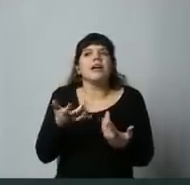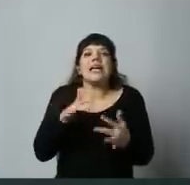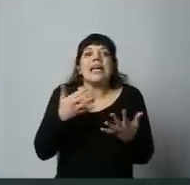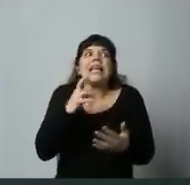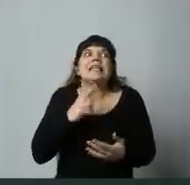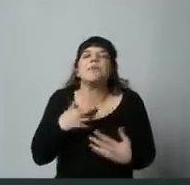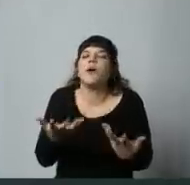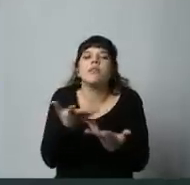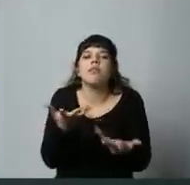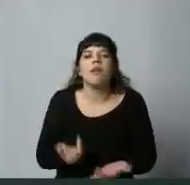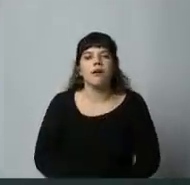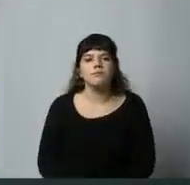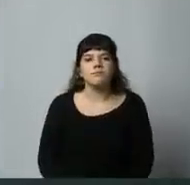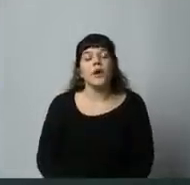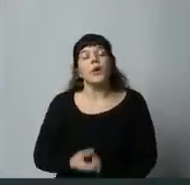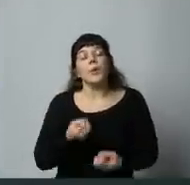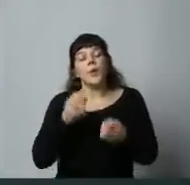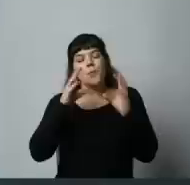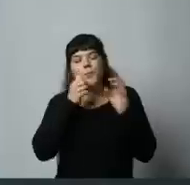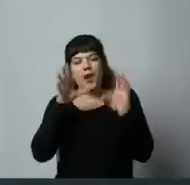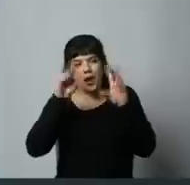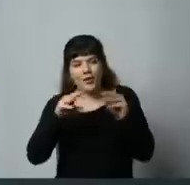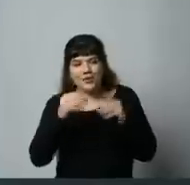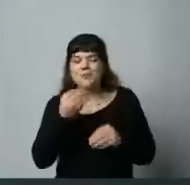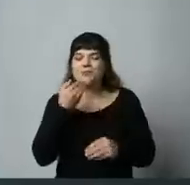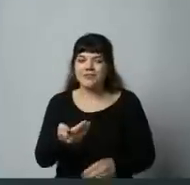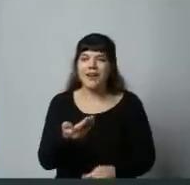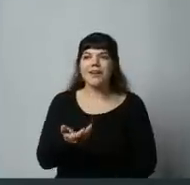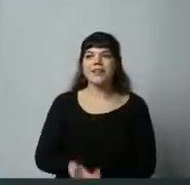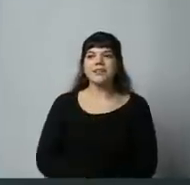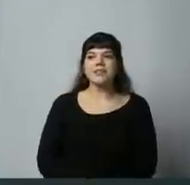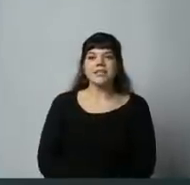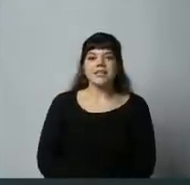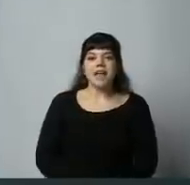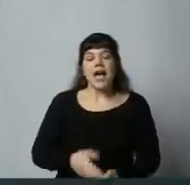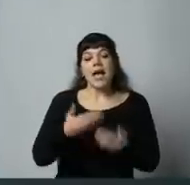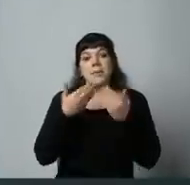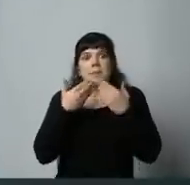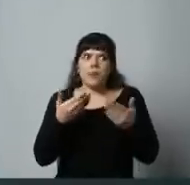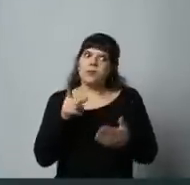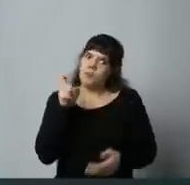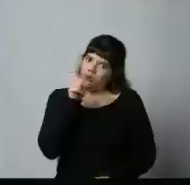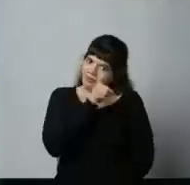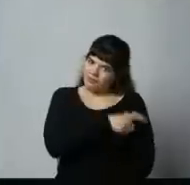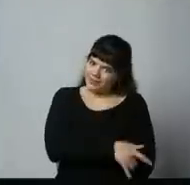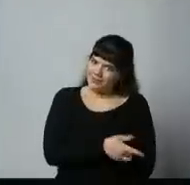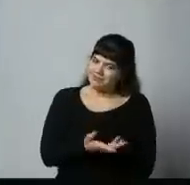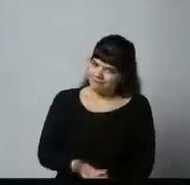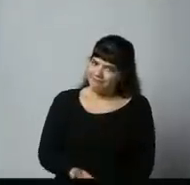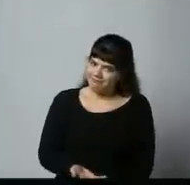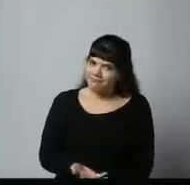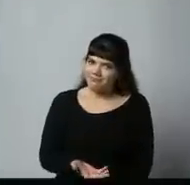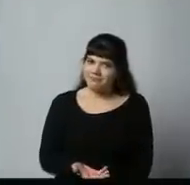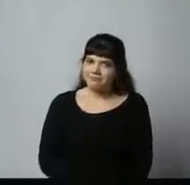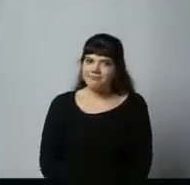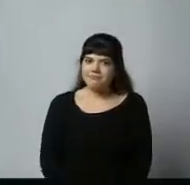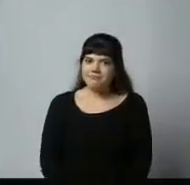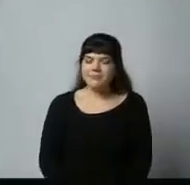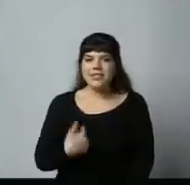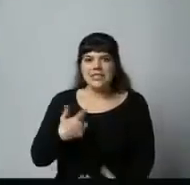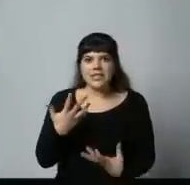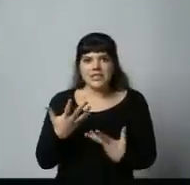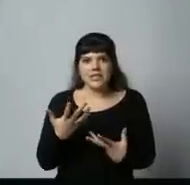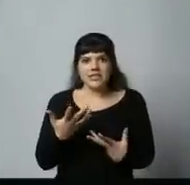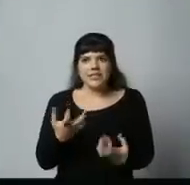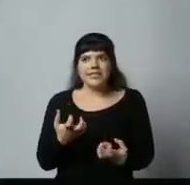como respuestas Buenas noches Gracias Leandro es una pregunta difícil de contestar y voy a intentar dar